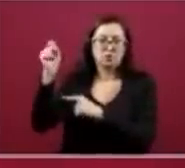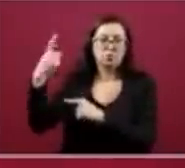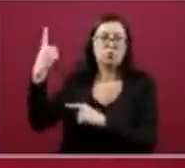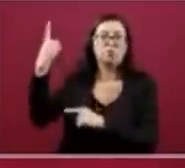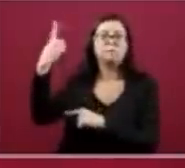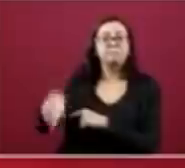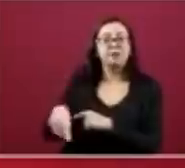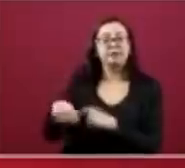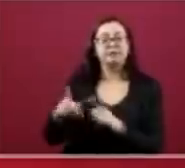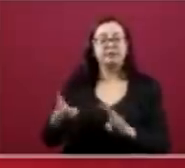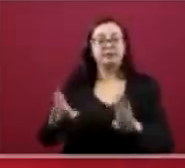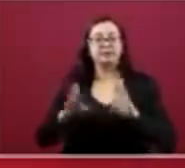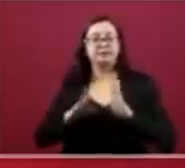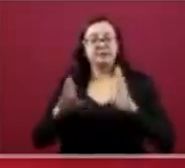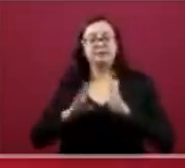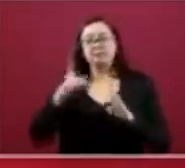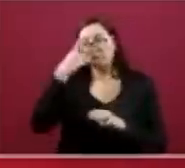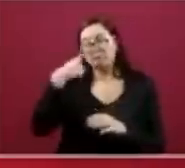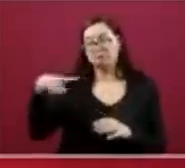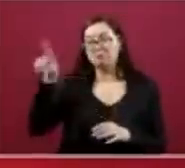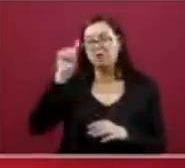no podía utilizarse